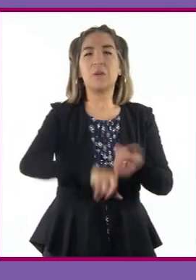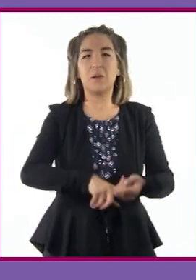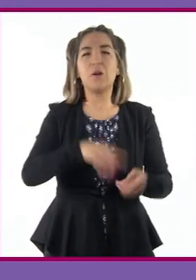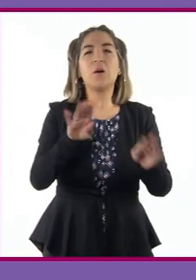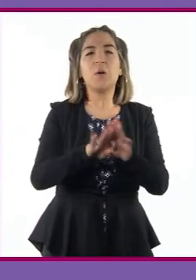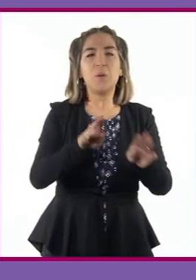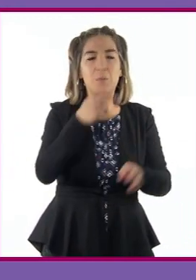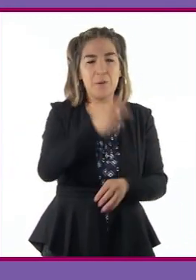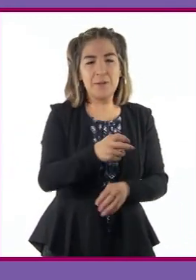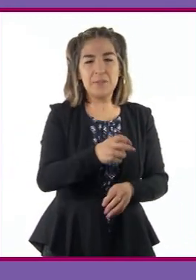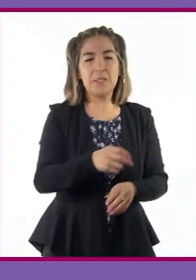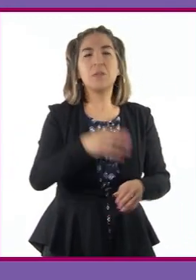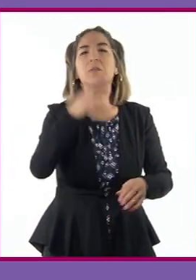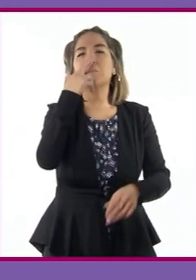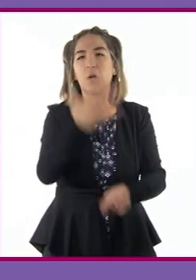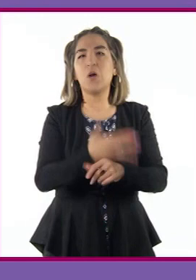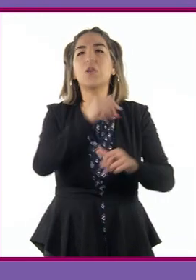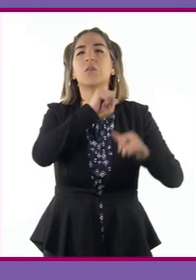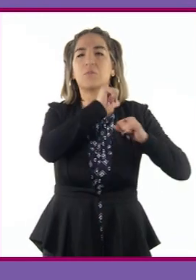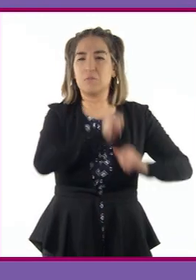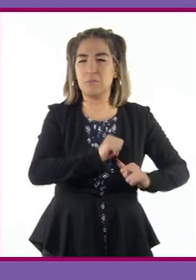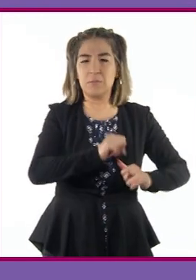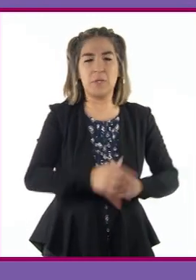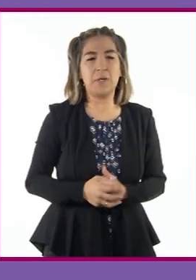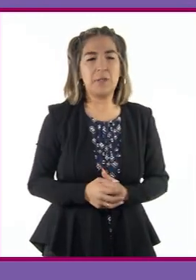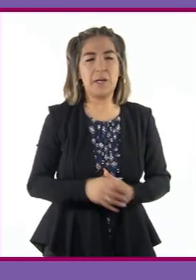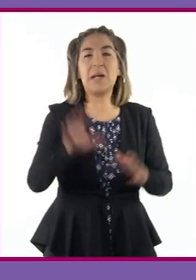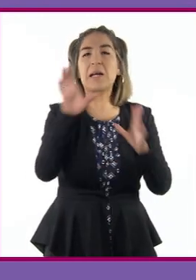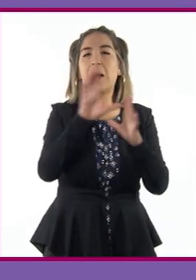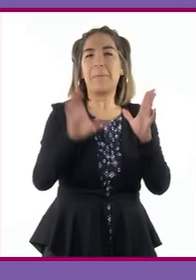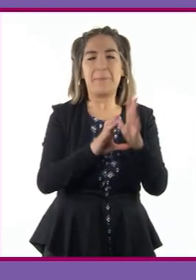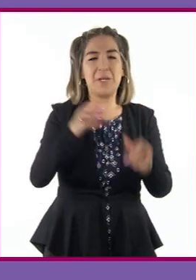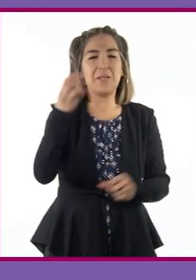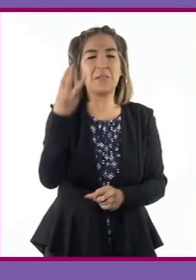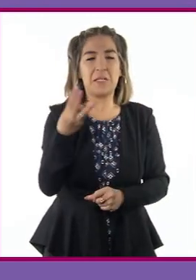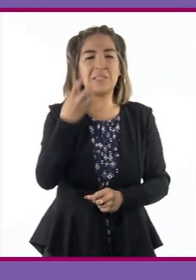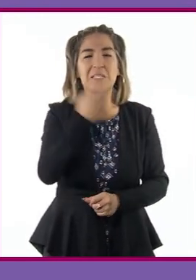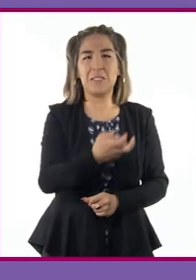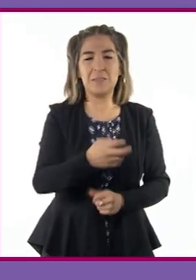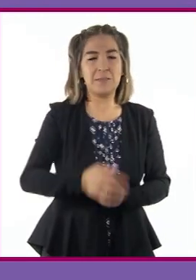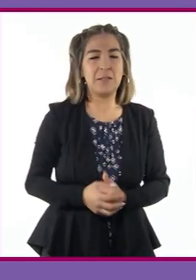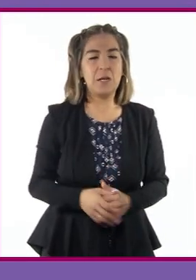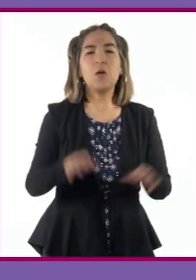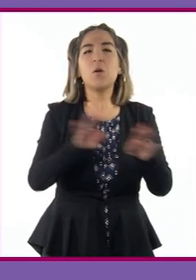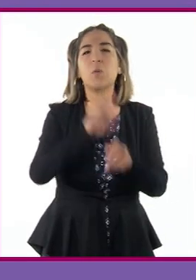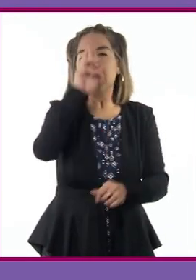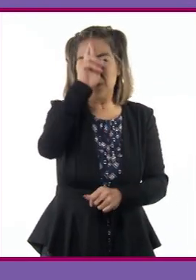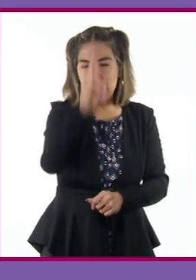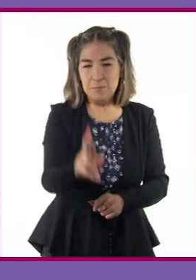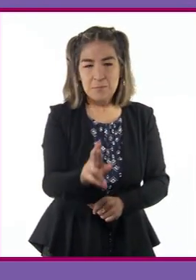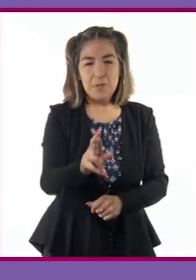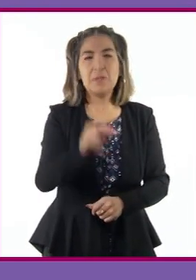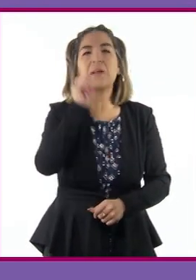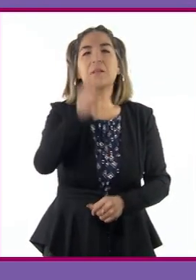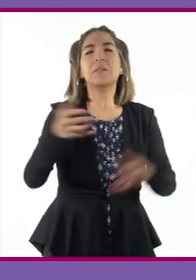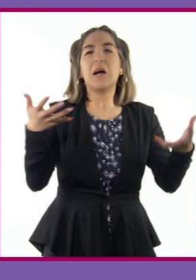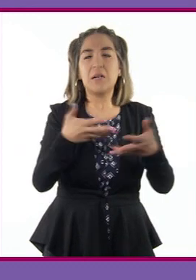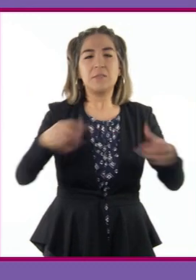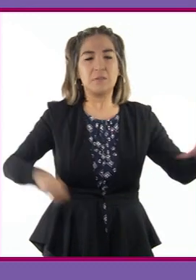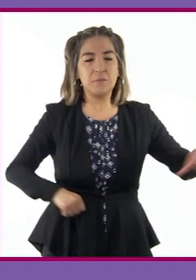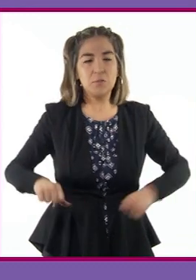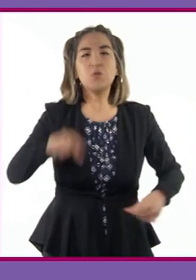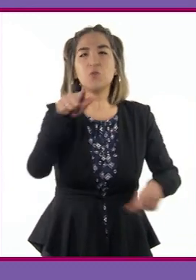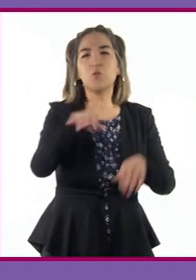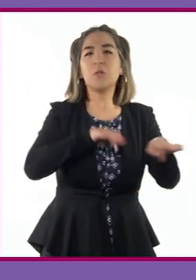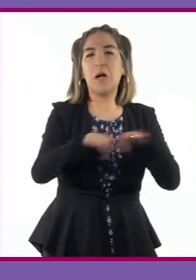empleo, cargo o comisión. El capítulo 3 del Código de Ética refiere al respeto con que deben actuar los